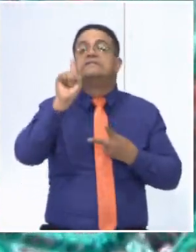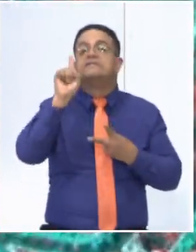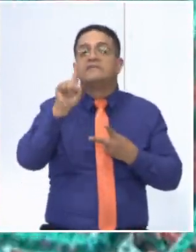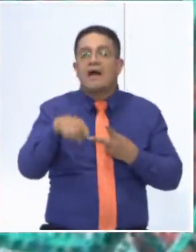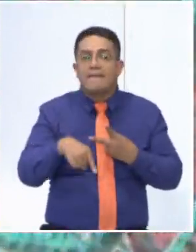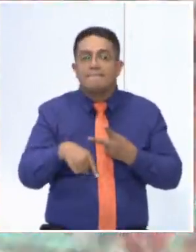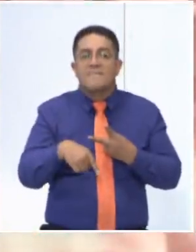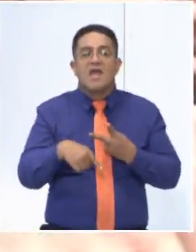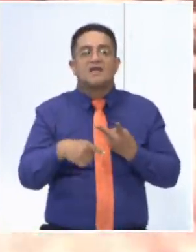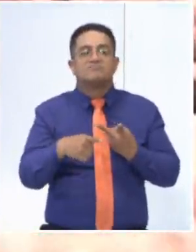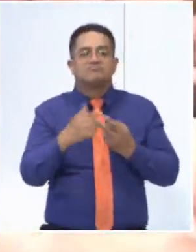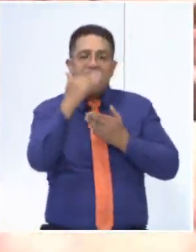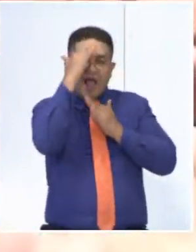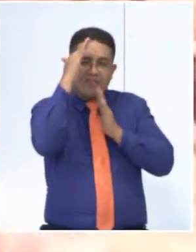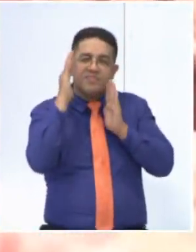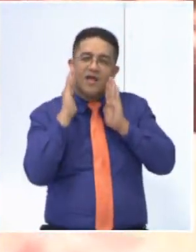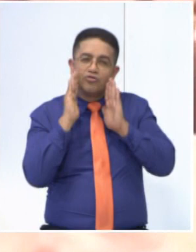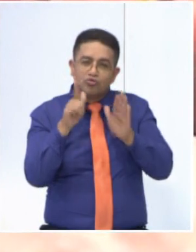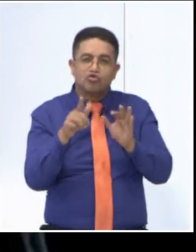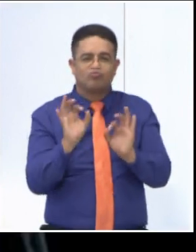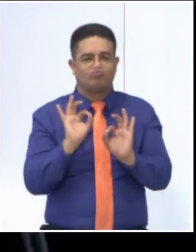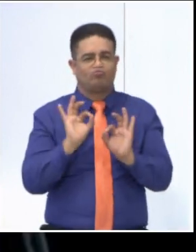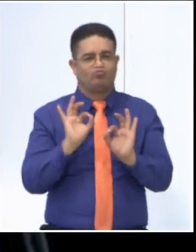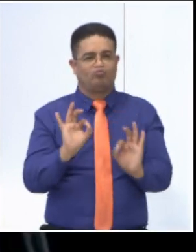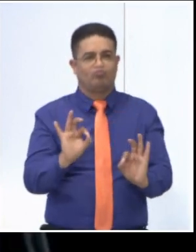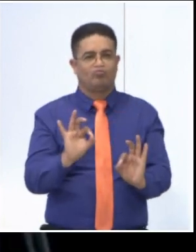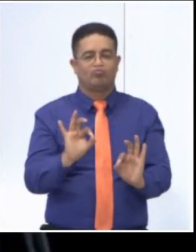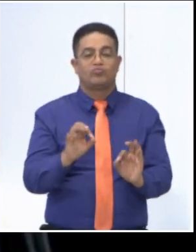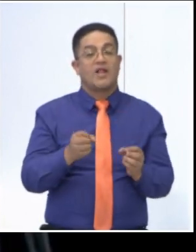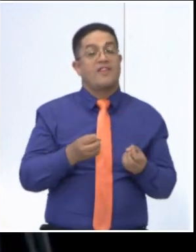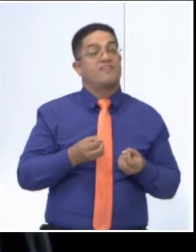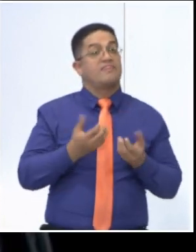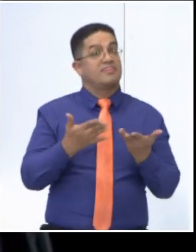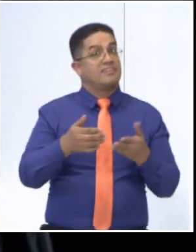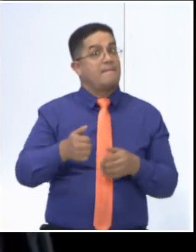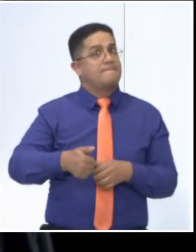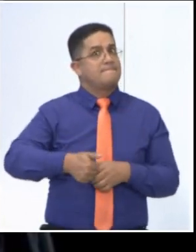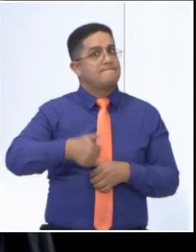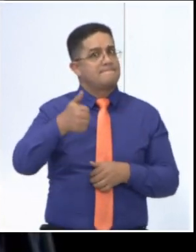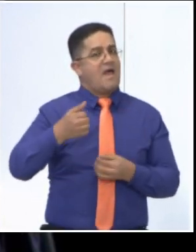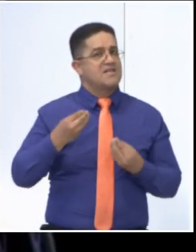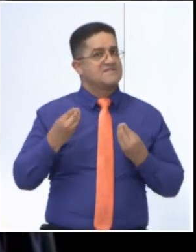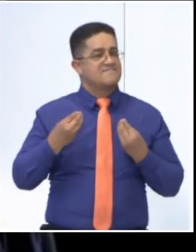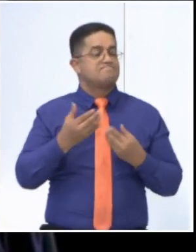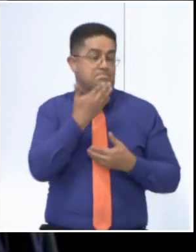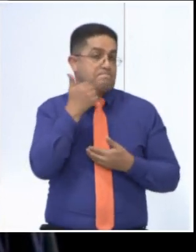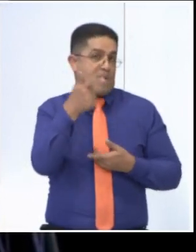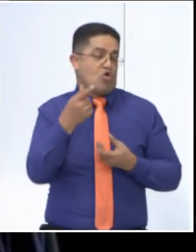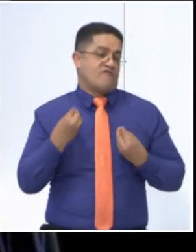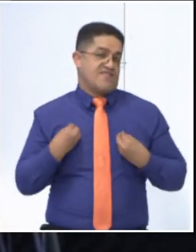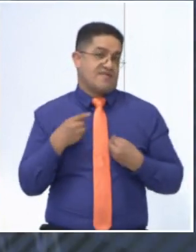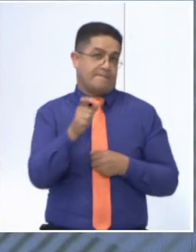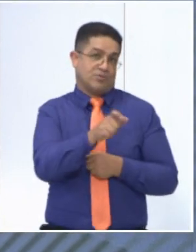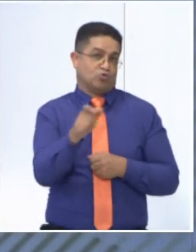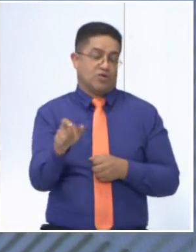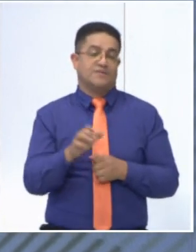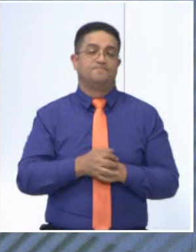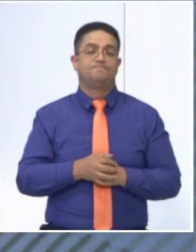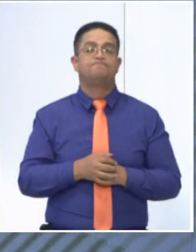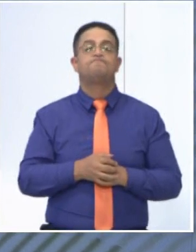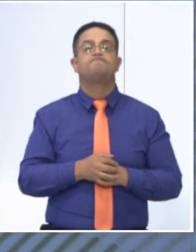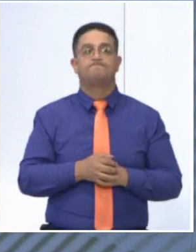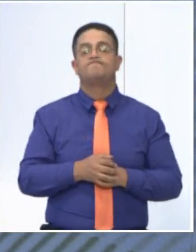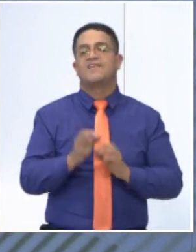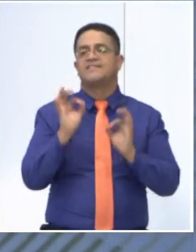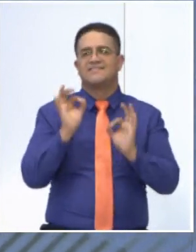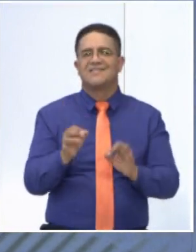el acceso a la atención médica de manera eficaz, proporcionando mayor calidad de vida y bienestar. Así es, siempre